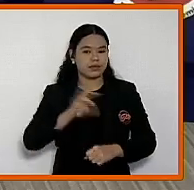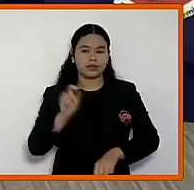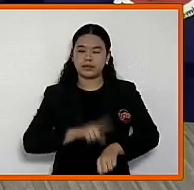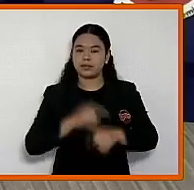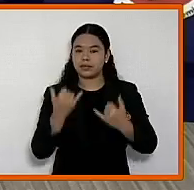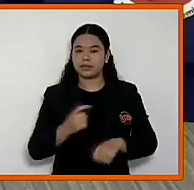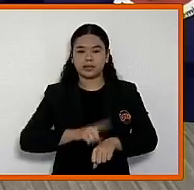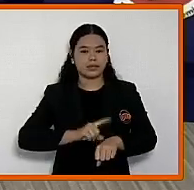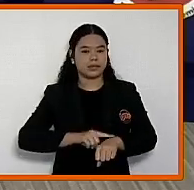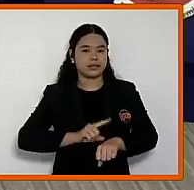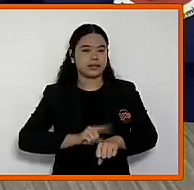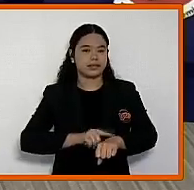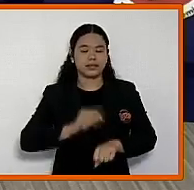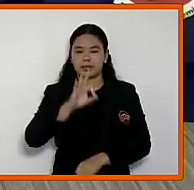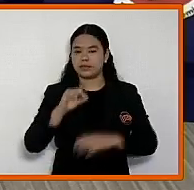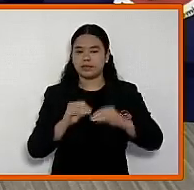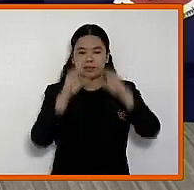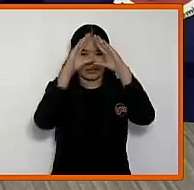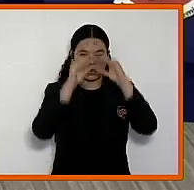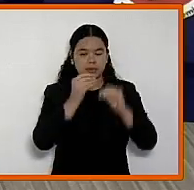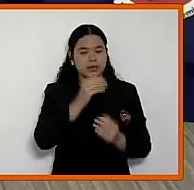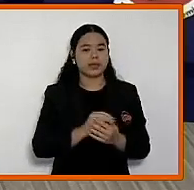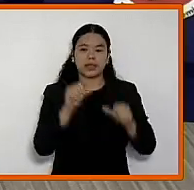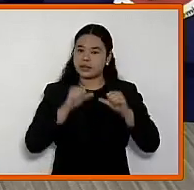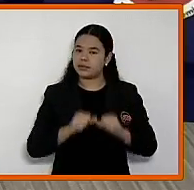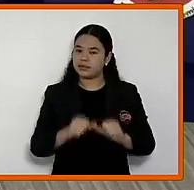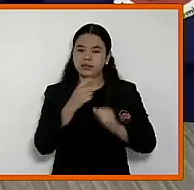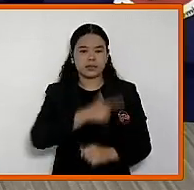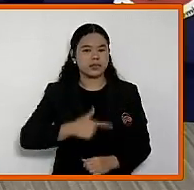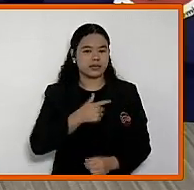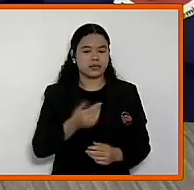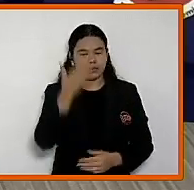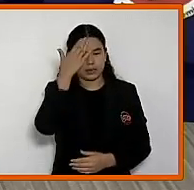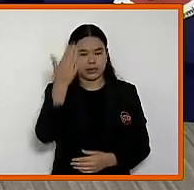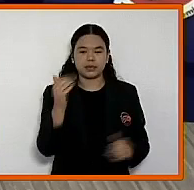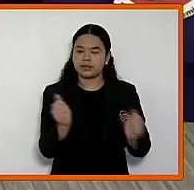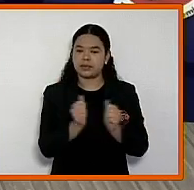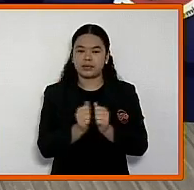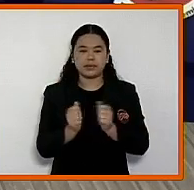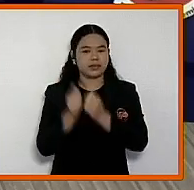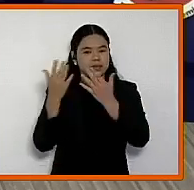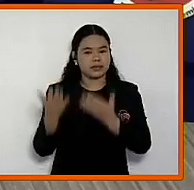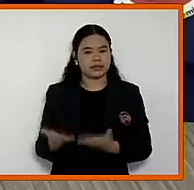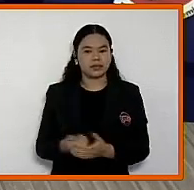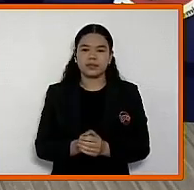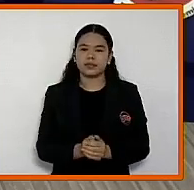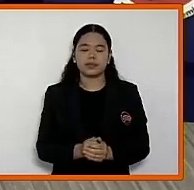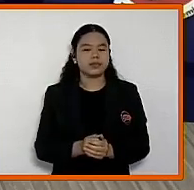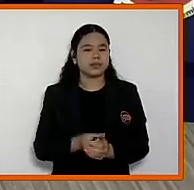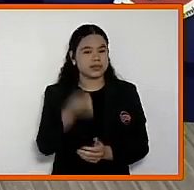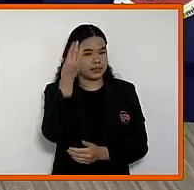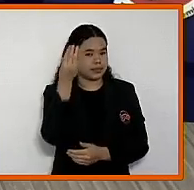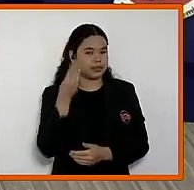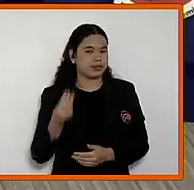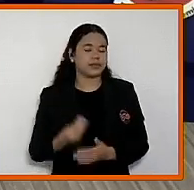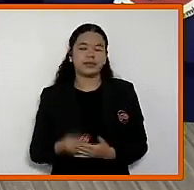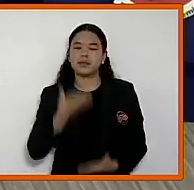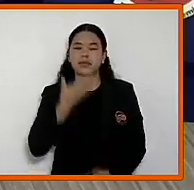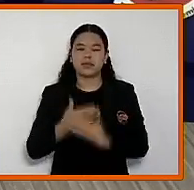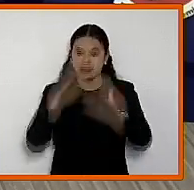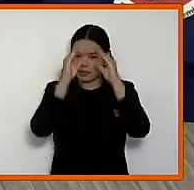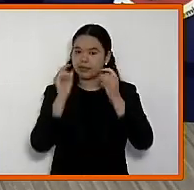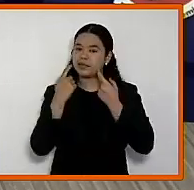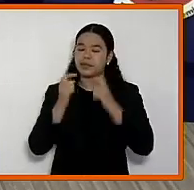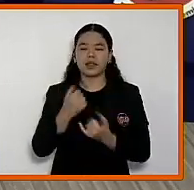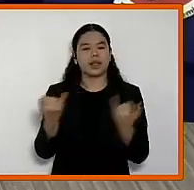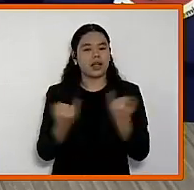el reloj marca las 9 en punto de la noche y como siempre es un placer saludarte con la grata compañía de Madeline Escobar. Buenas noches, Tatiana.